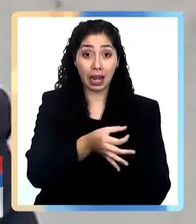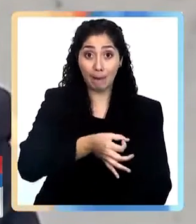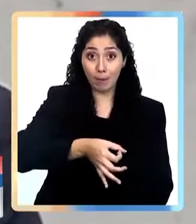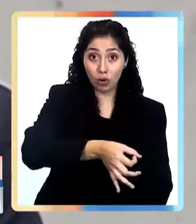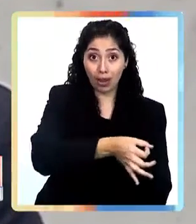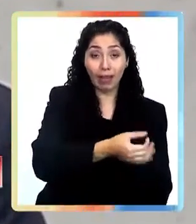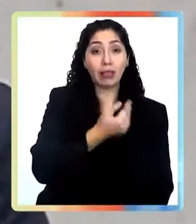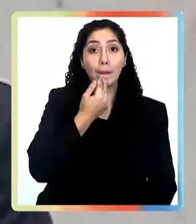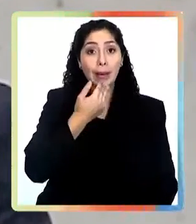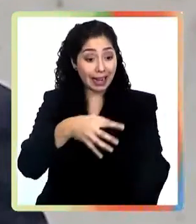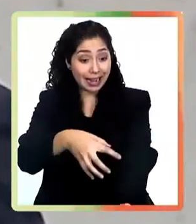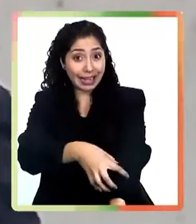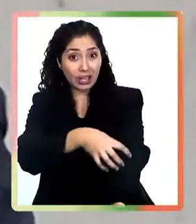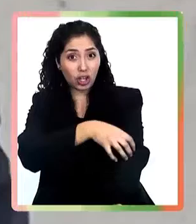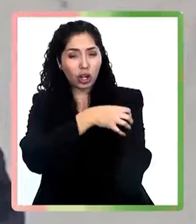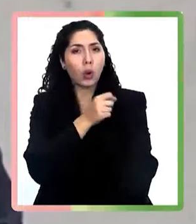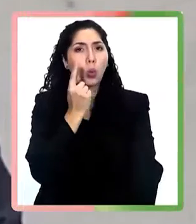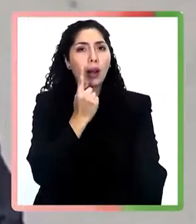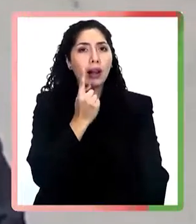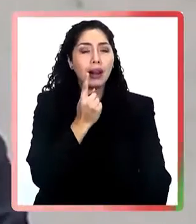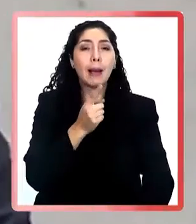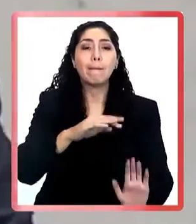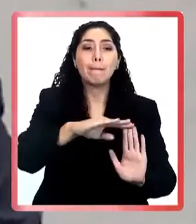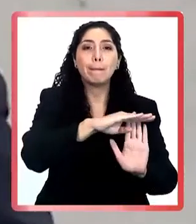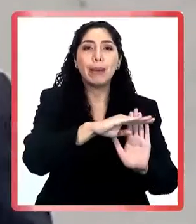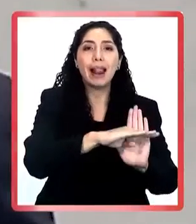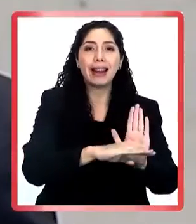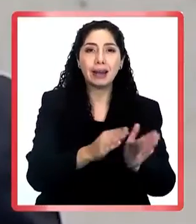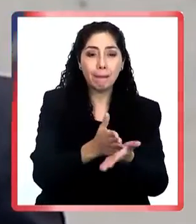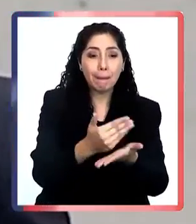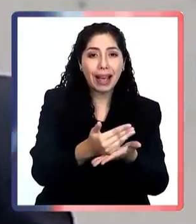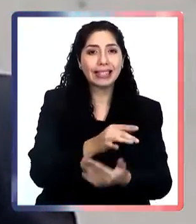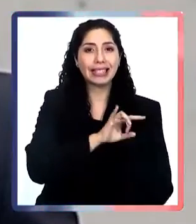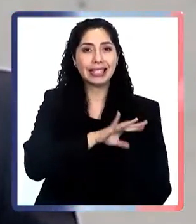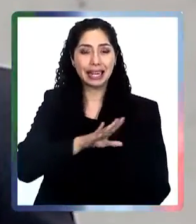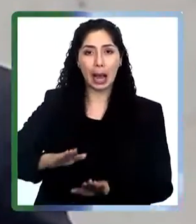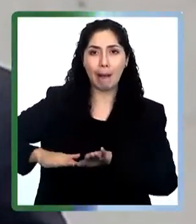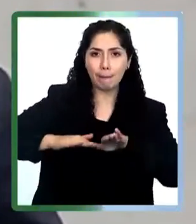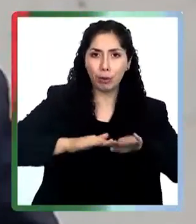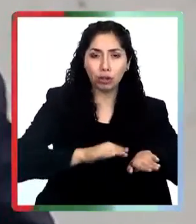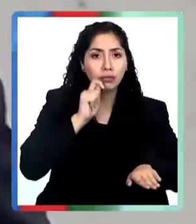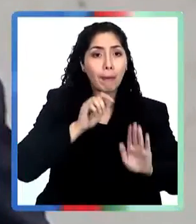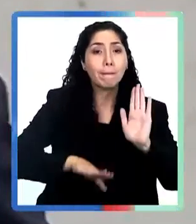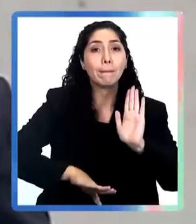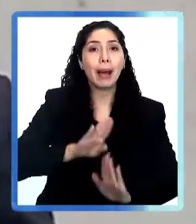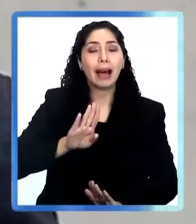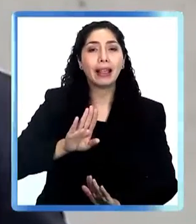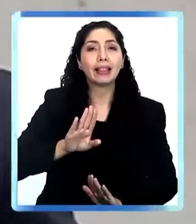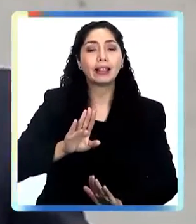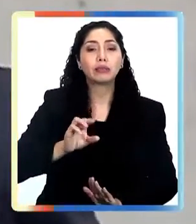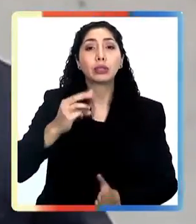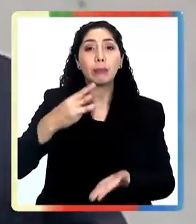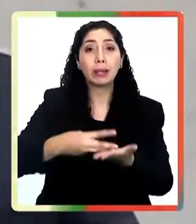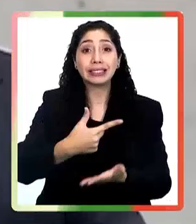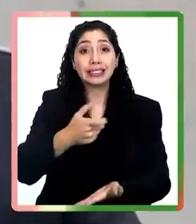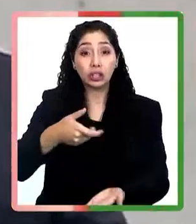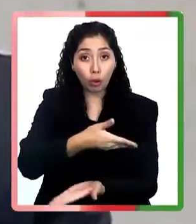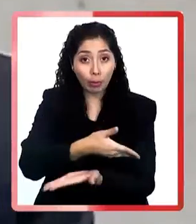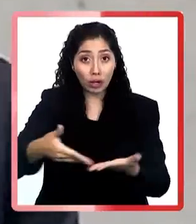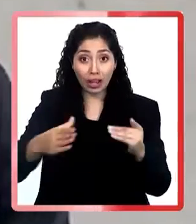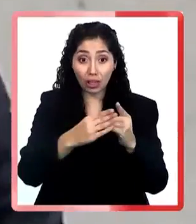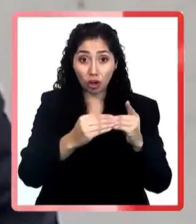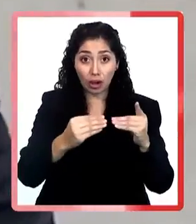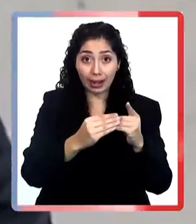moneda como también en regiones el plan chile apoyo que moviliza más de tres mil 700 millones de dólares y creará